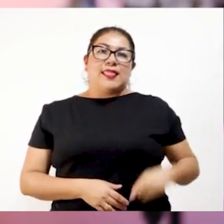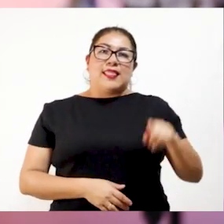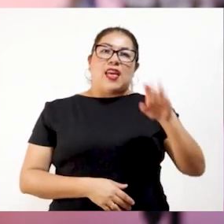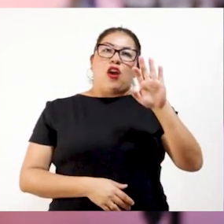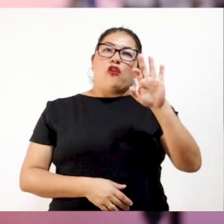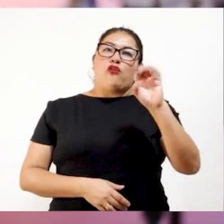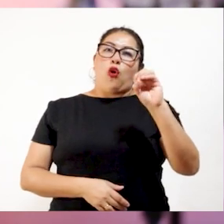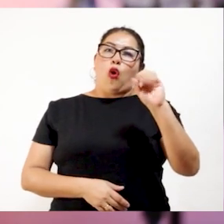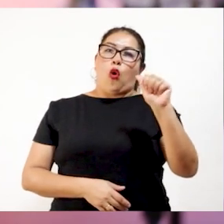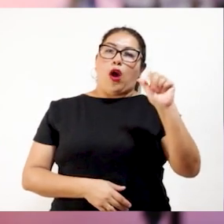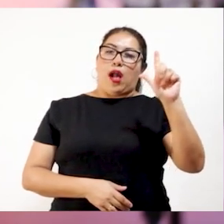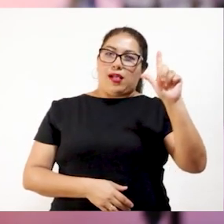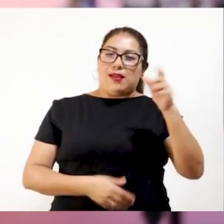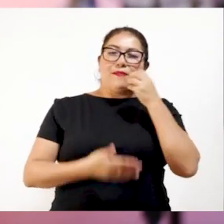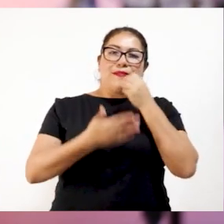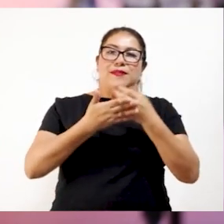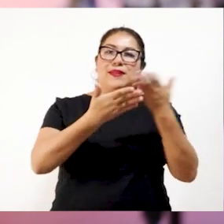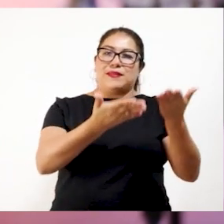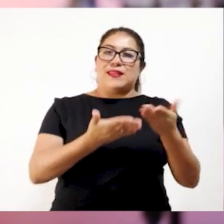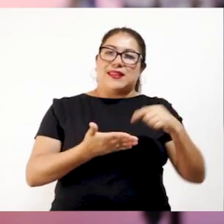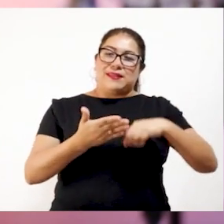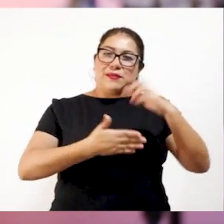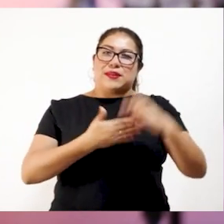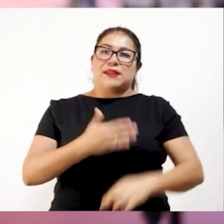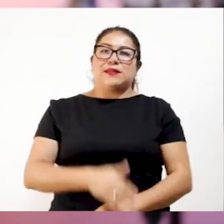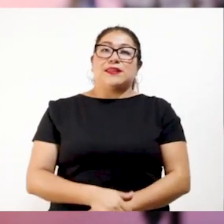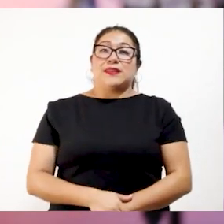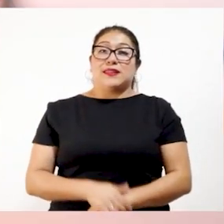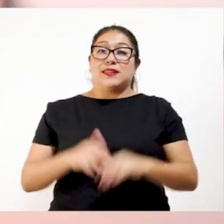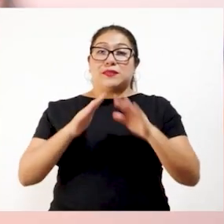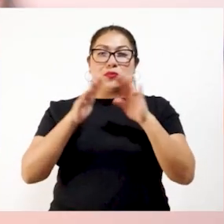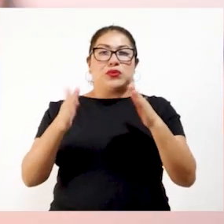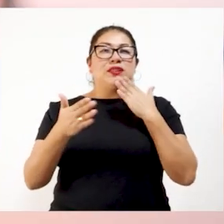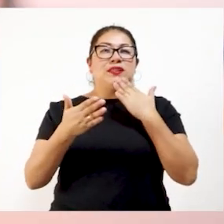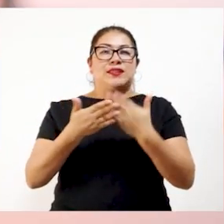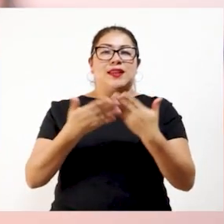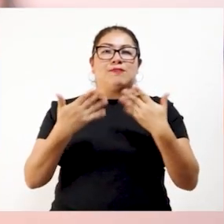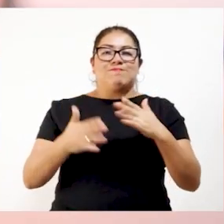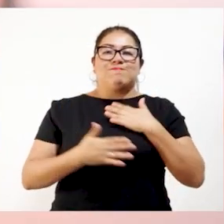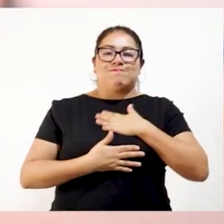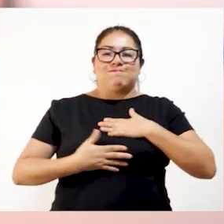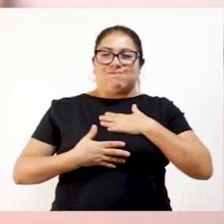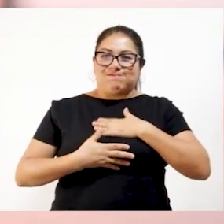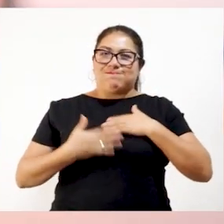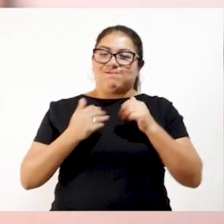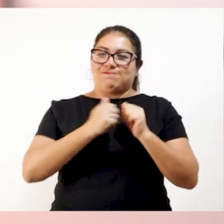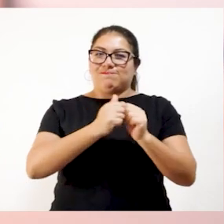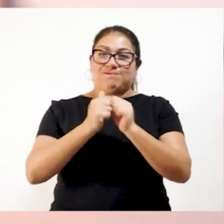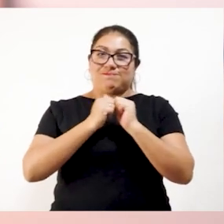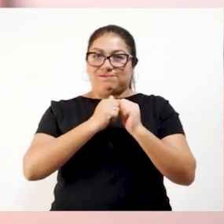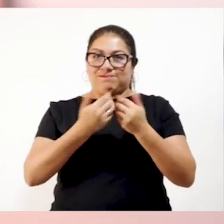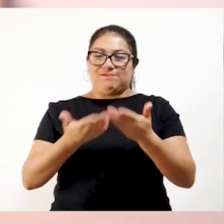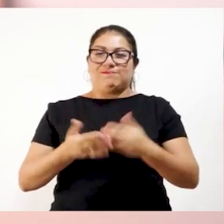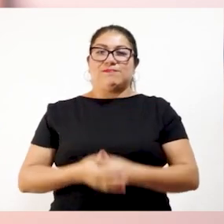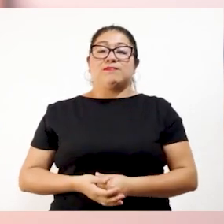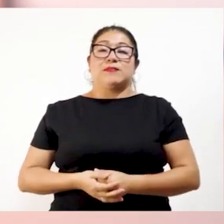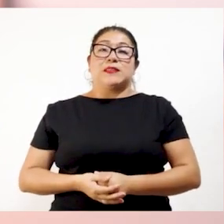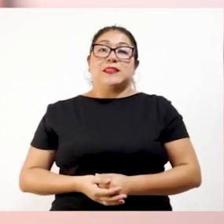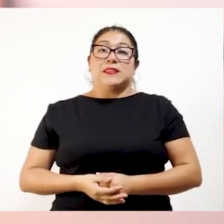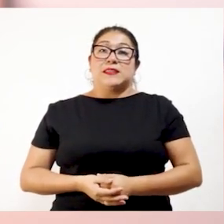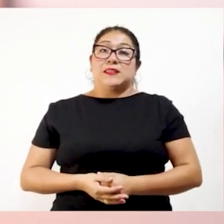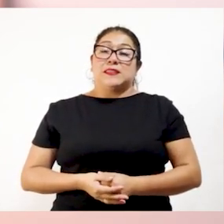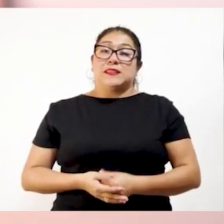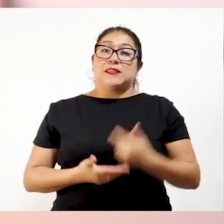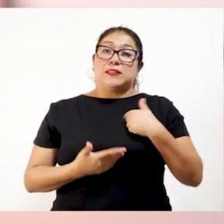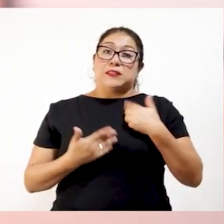directora de FOAL. Bienvenida, Stephanie, al programa. Muchísimas gracias, un placer estar con todos ustedes, o si